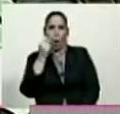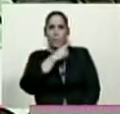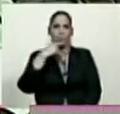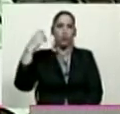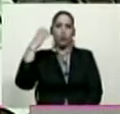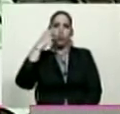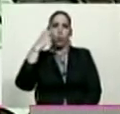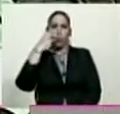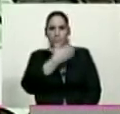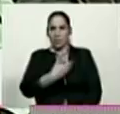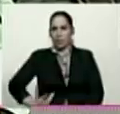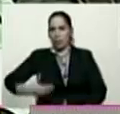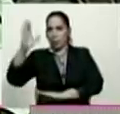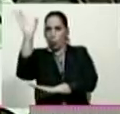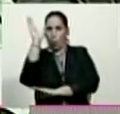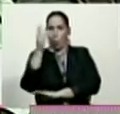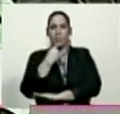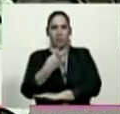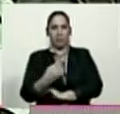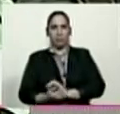su